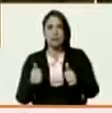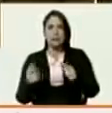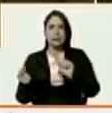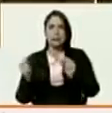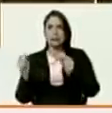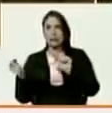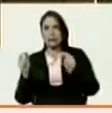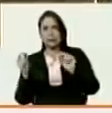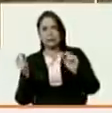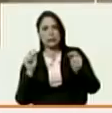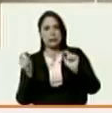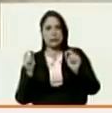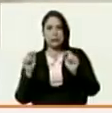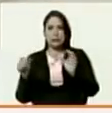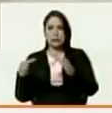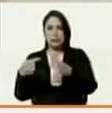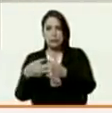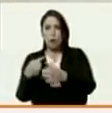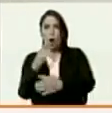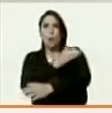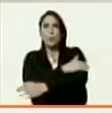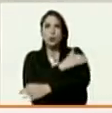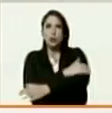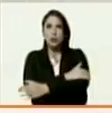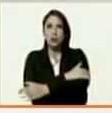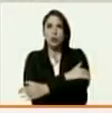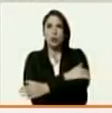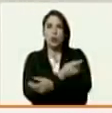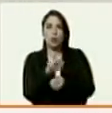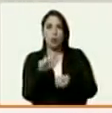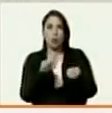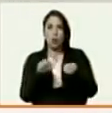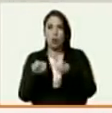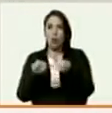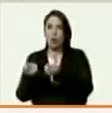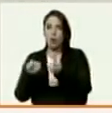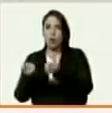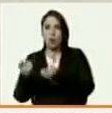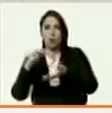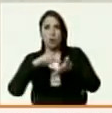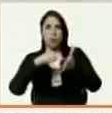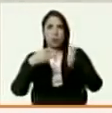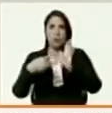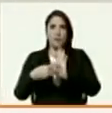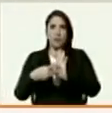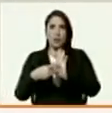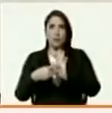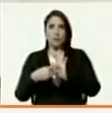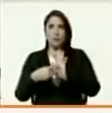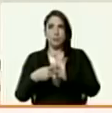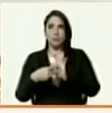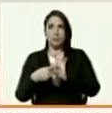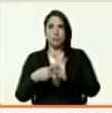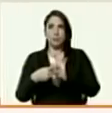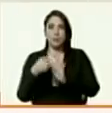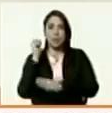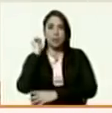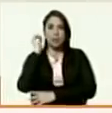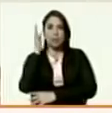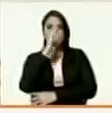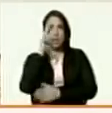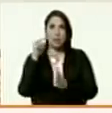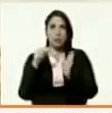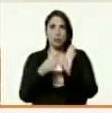entre sectores opositores por el control de lo que significa la Asamblea